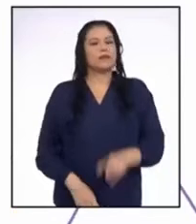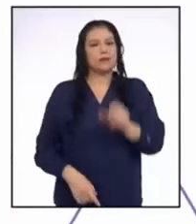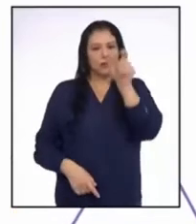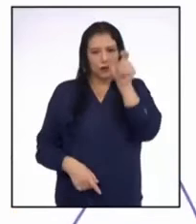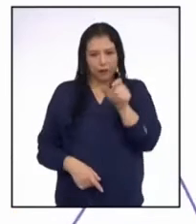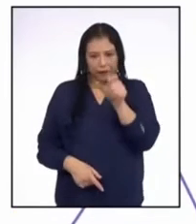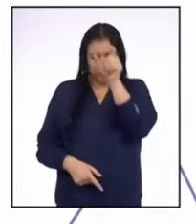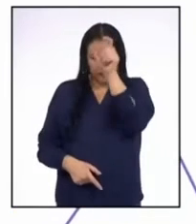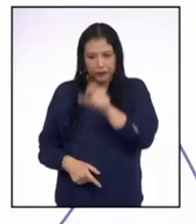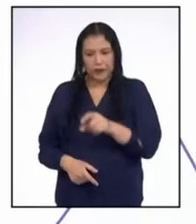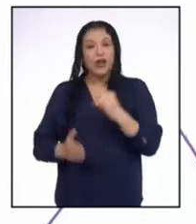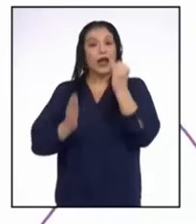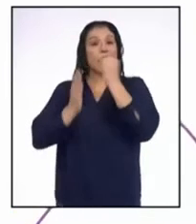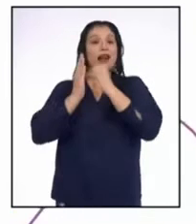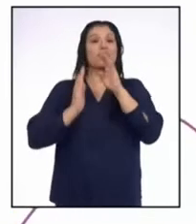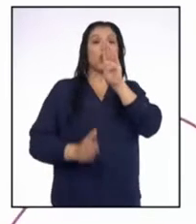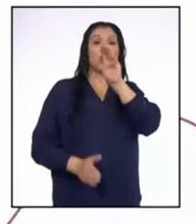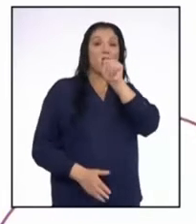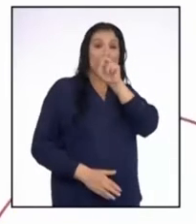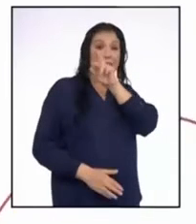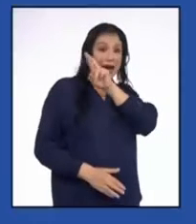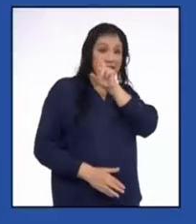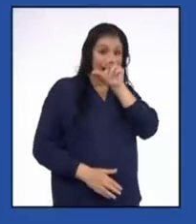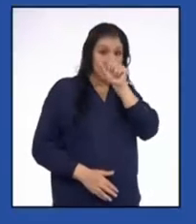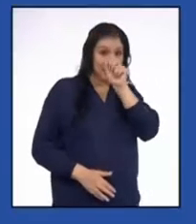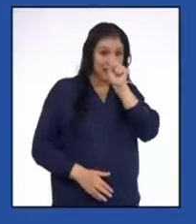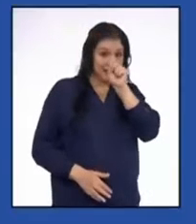Profesora, es un gráfico de barras.